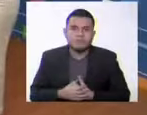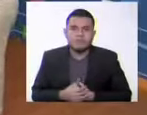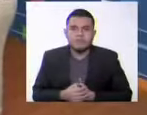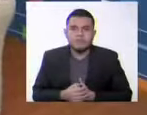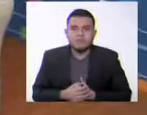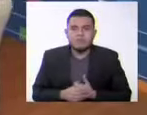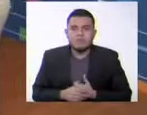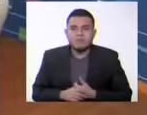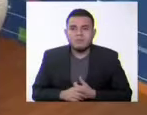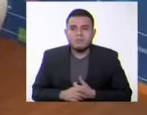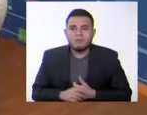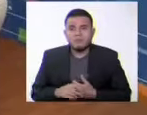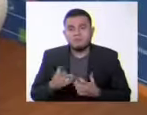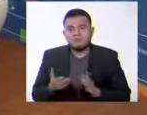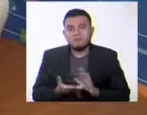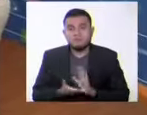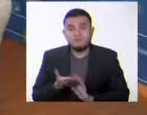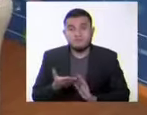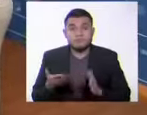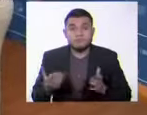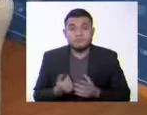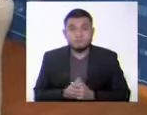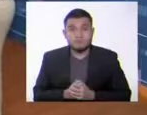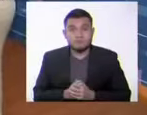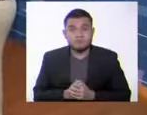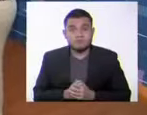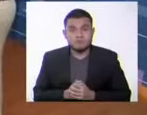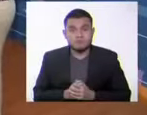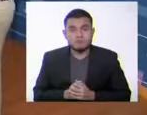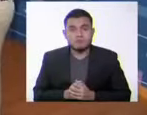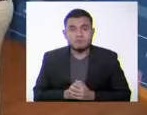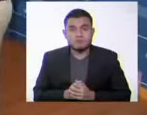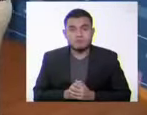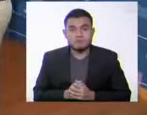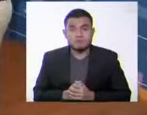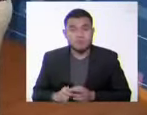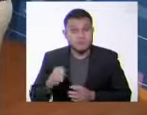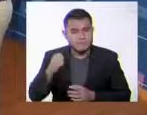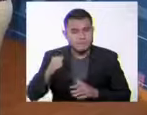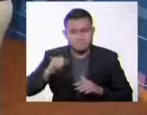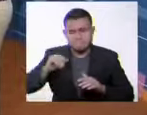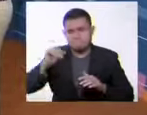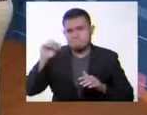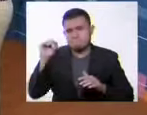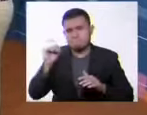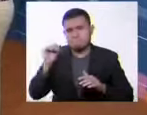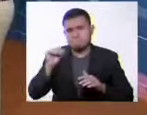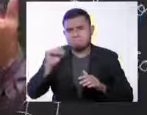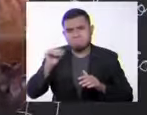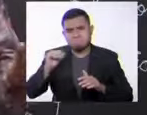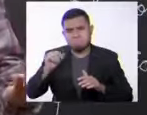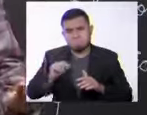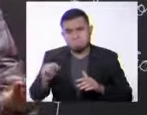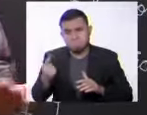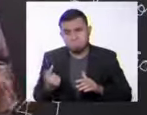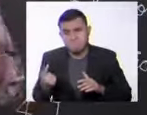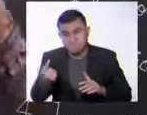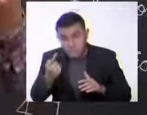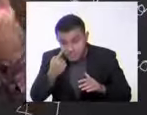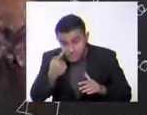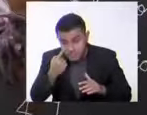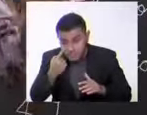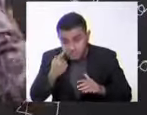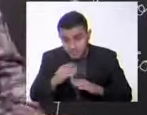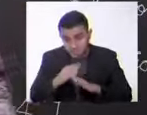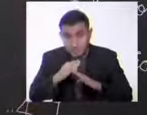entonces vamos a hablar algo. Es importante que se fomente el cuidado, el respeto